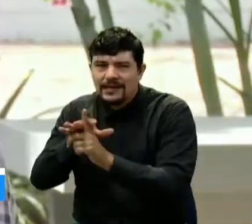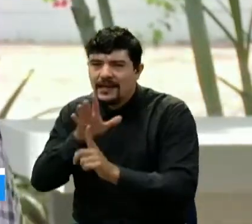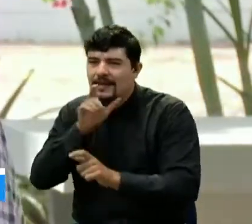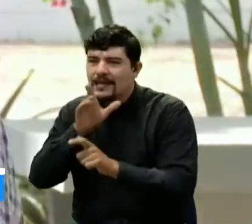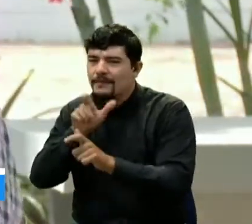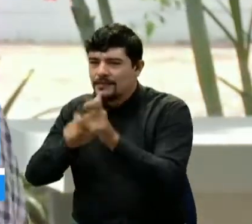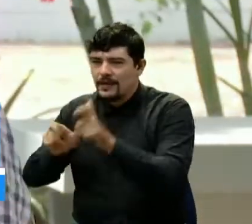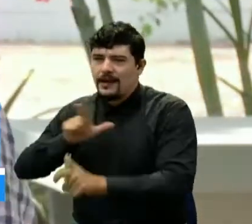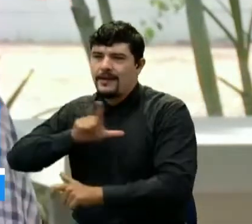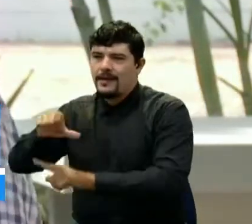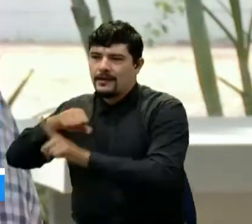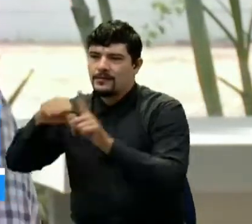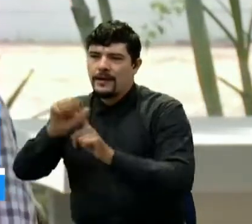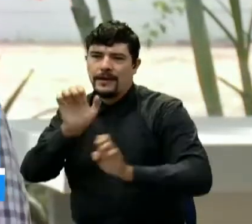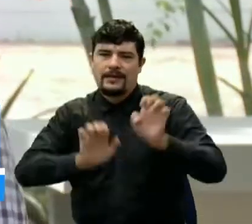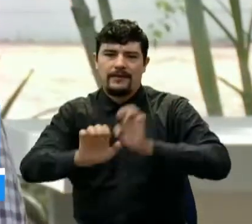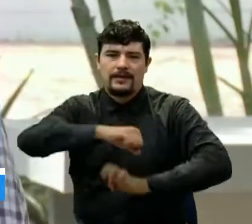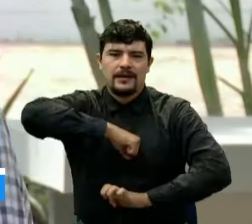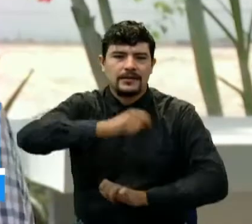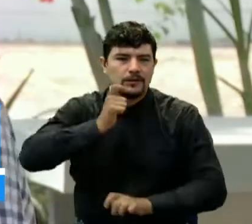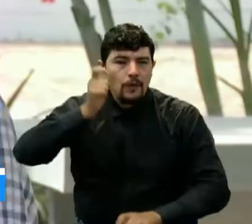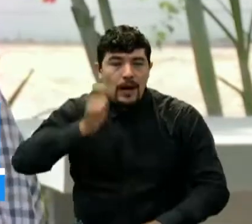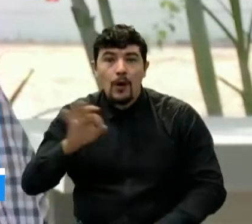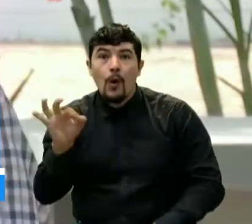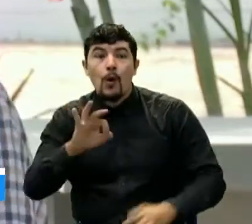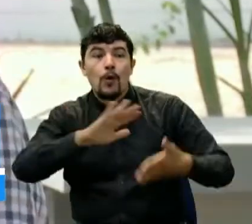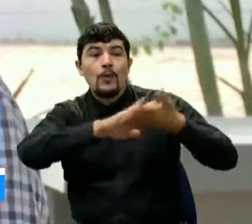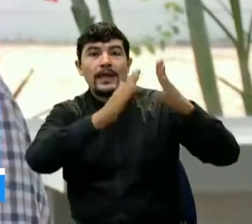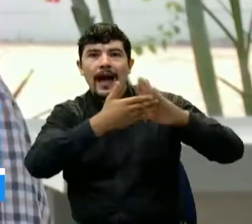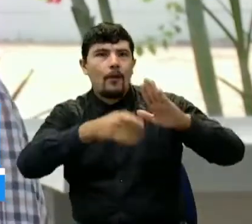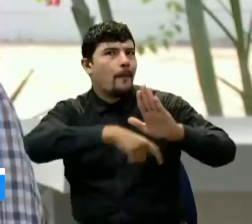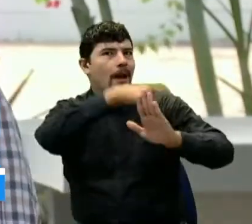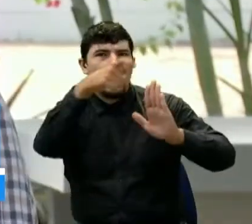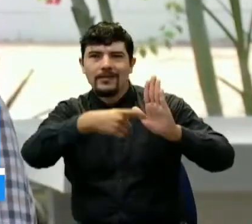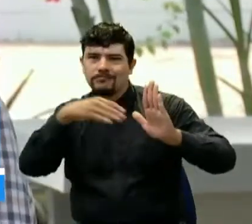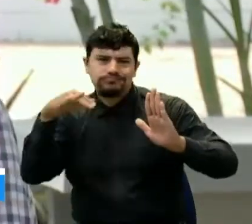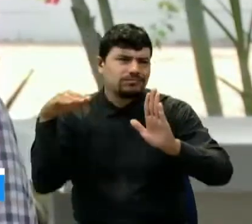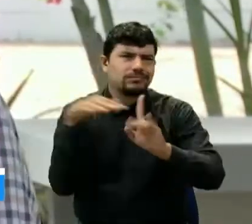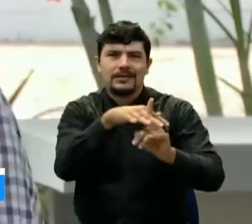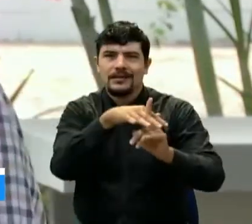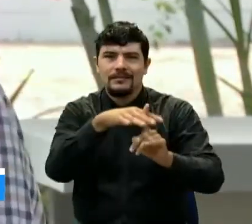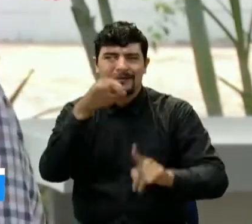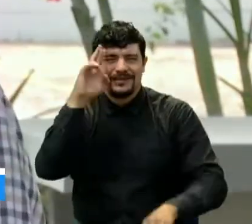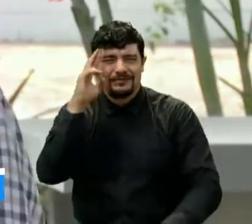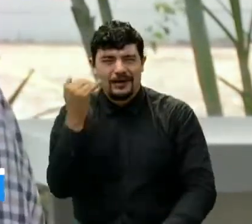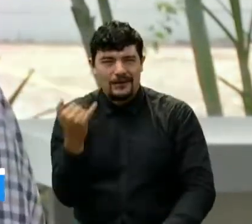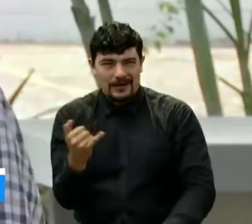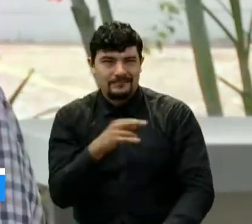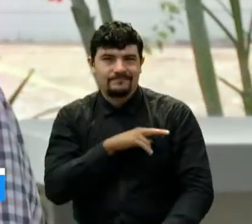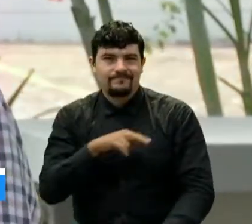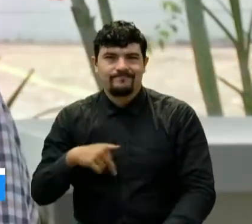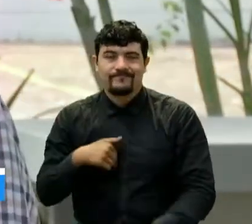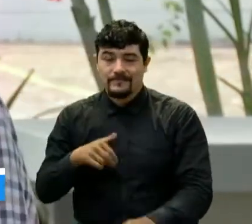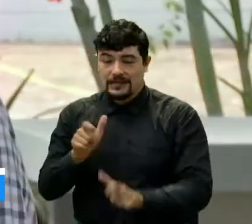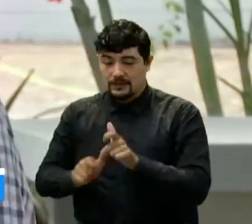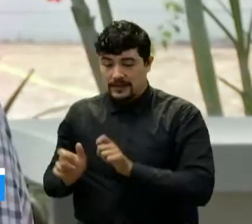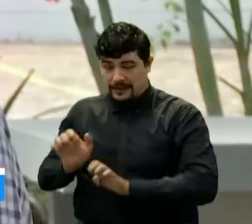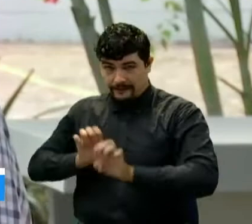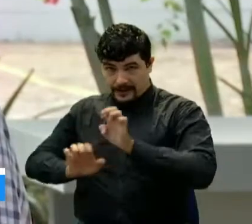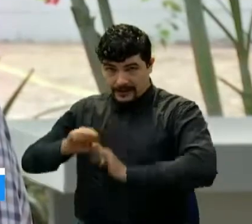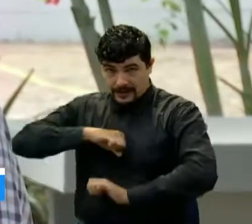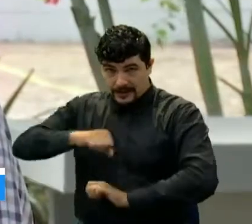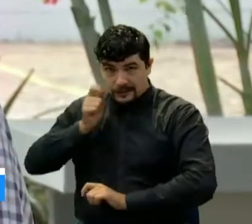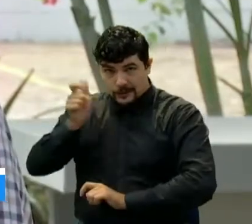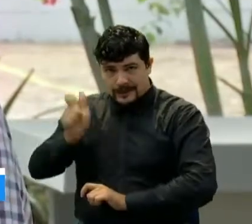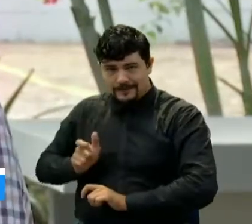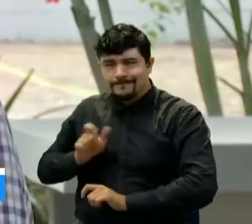derechos humanos, pero también contra poblaciones enteras. Es preocupante esto, nosotros hemos llamado la atención los defensores de derechos humanos, en